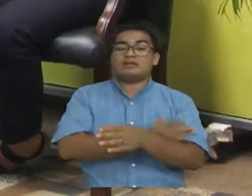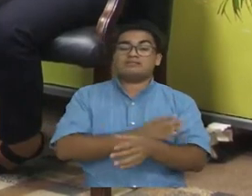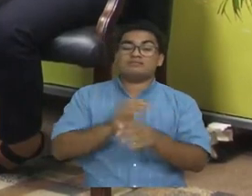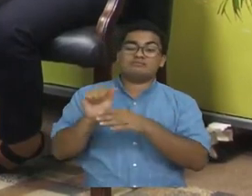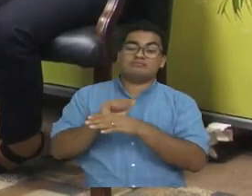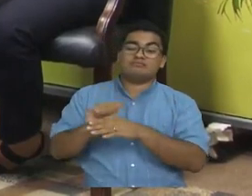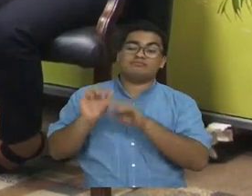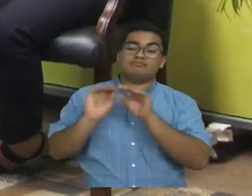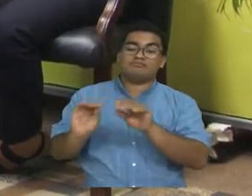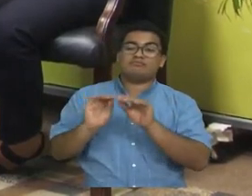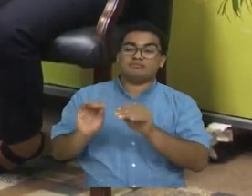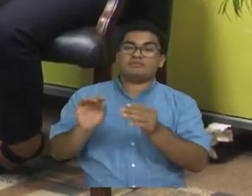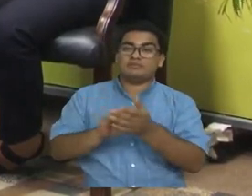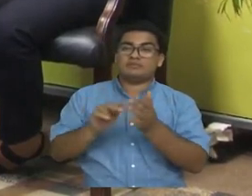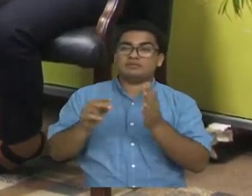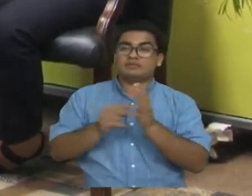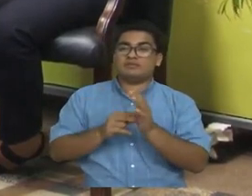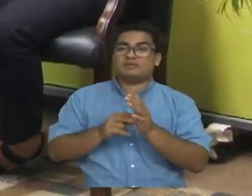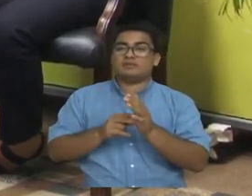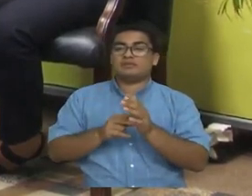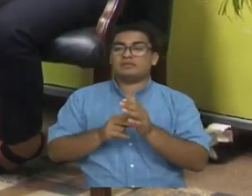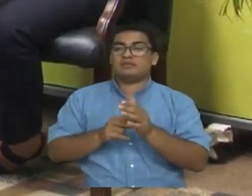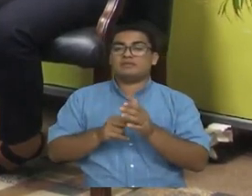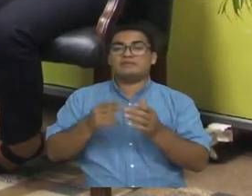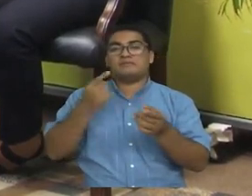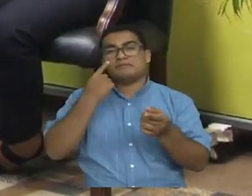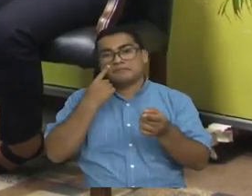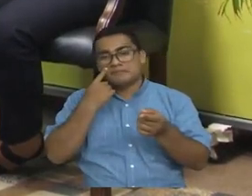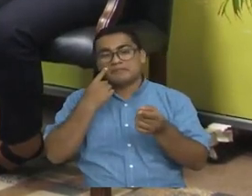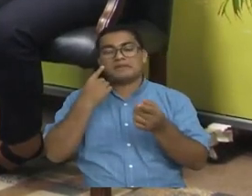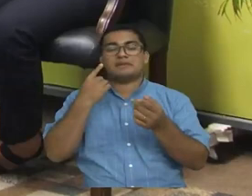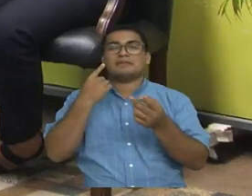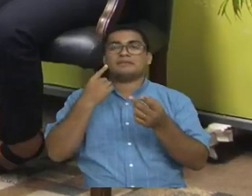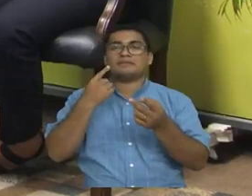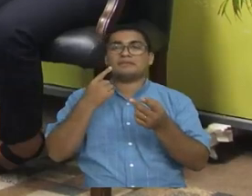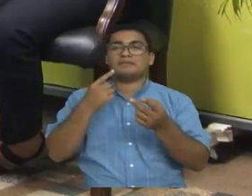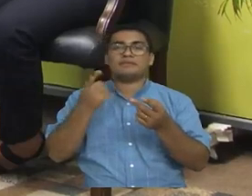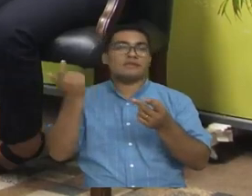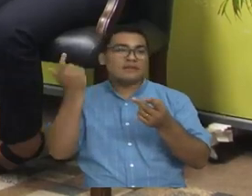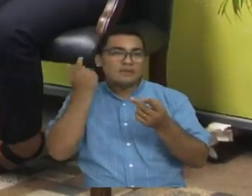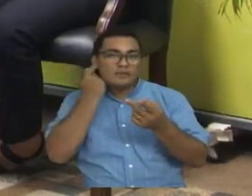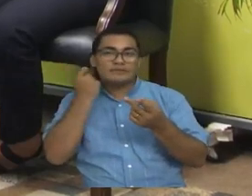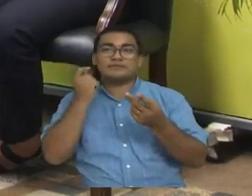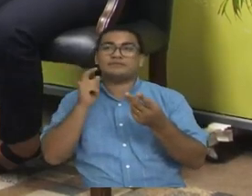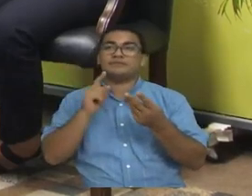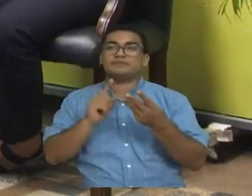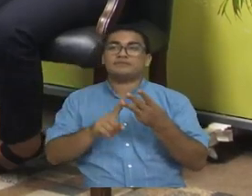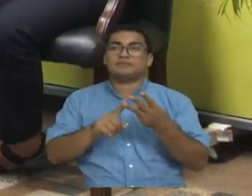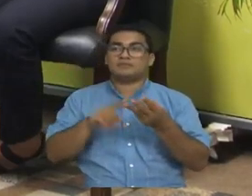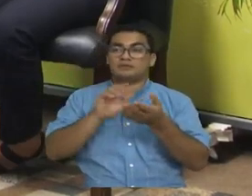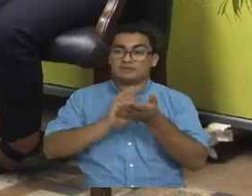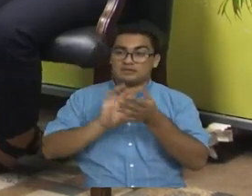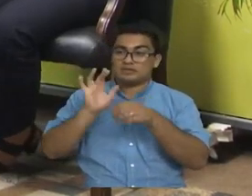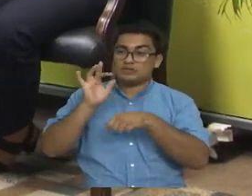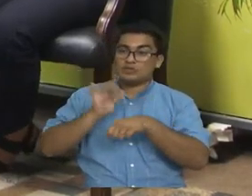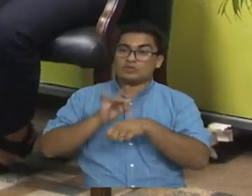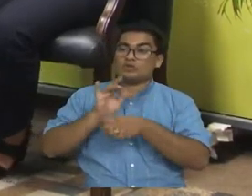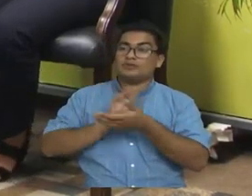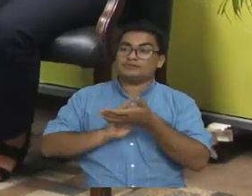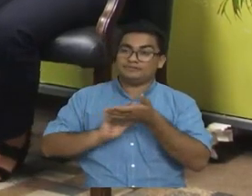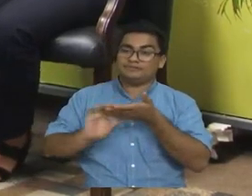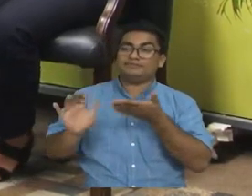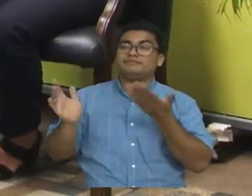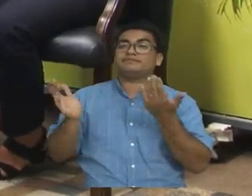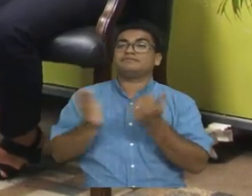Sí. Y tiene que involucrarse todos los sentidos, la vista, el oído, el tacto.